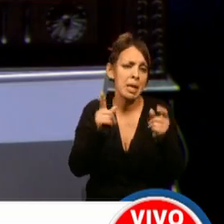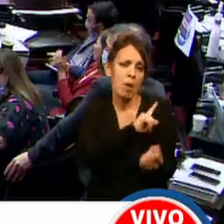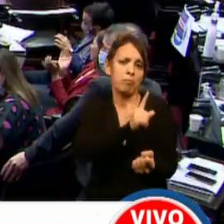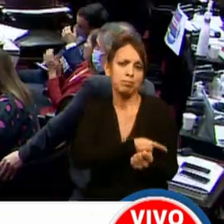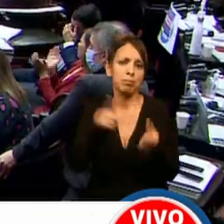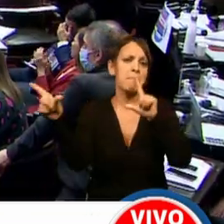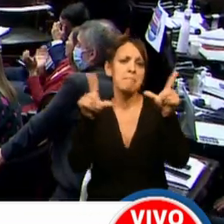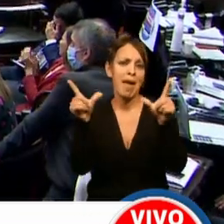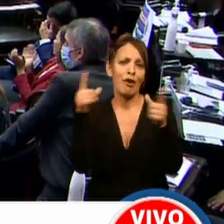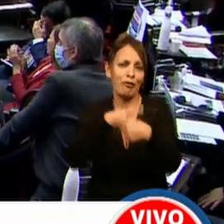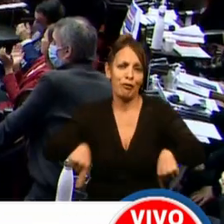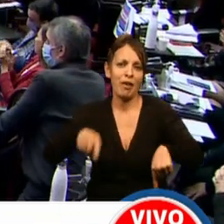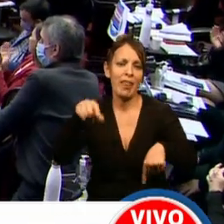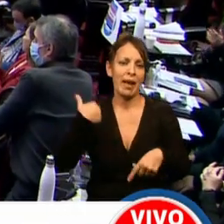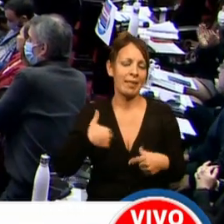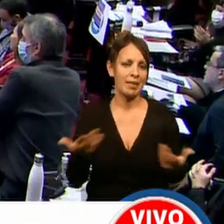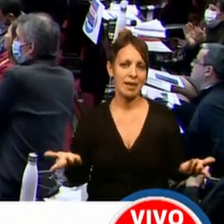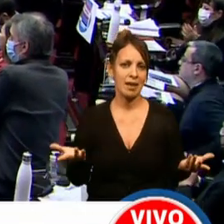comunicación en la argentina